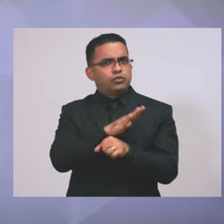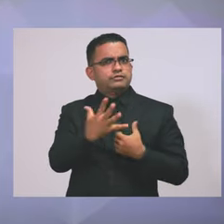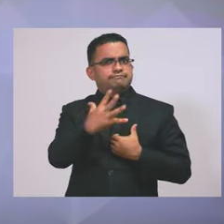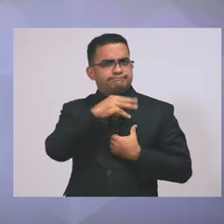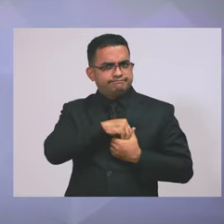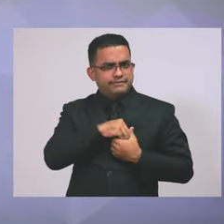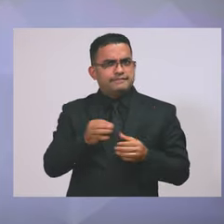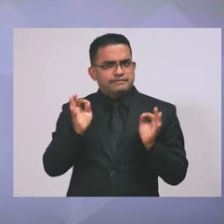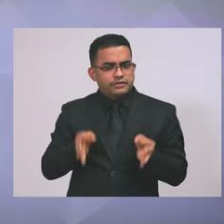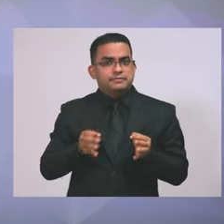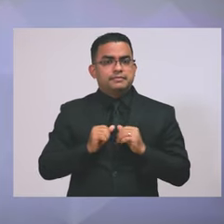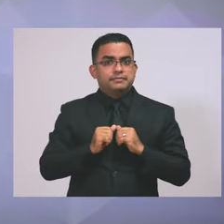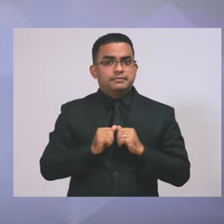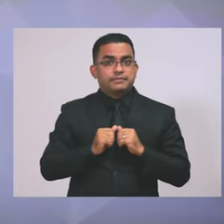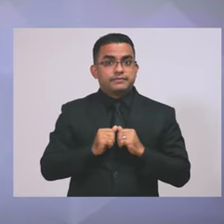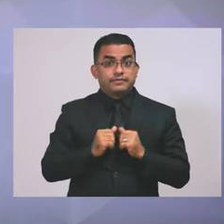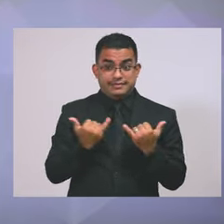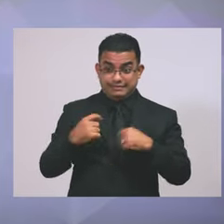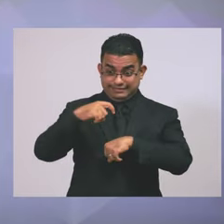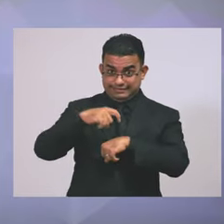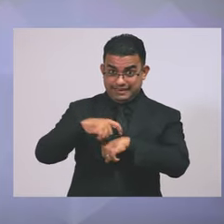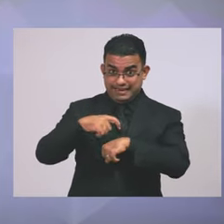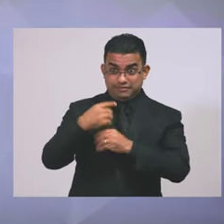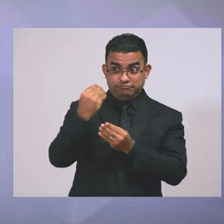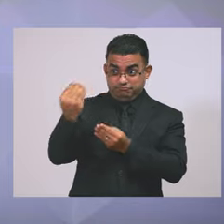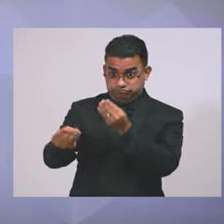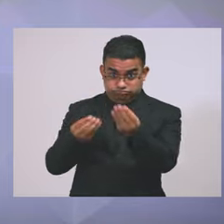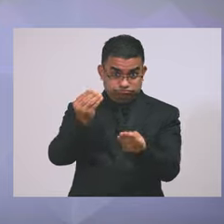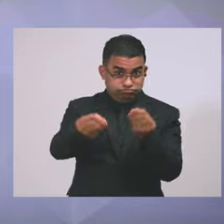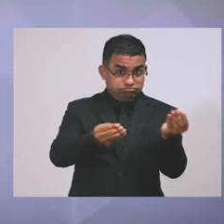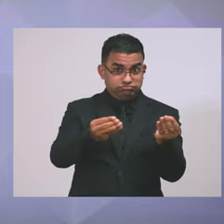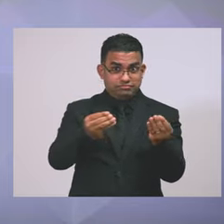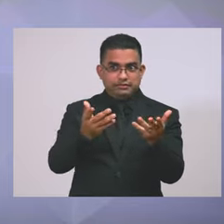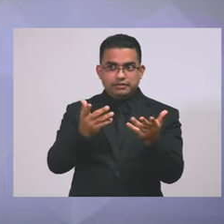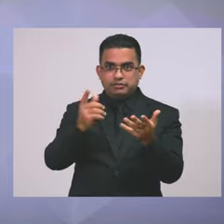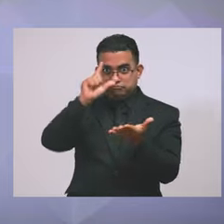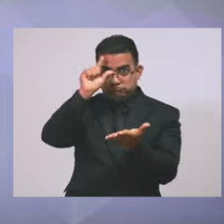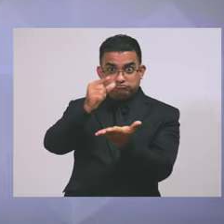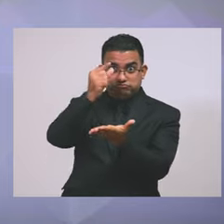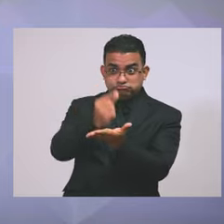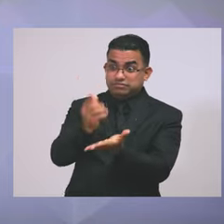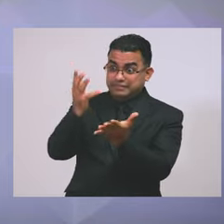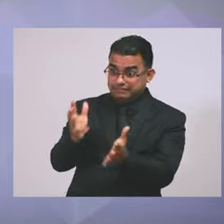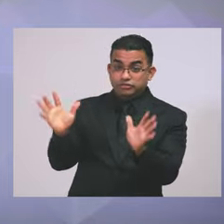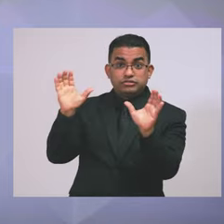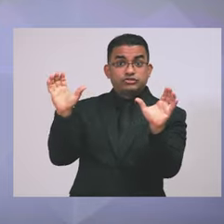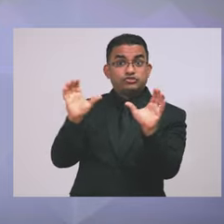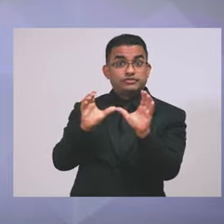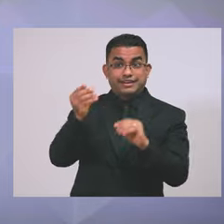corazón puro y la voluntad firme a partir de este momento en que se les ha investido